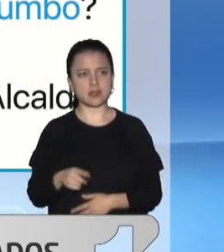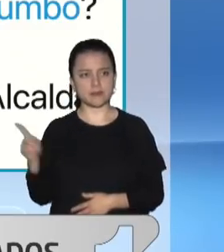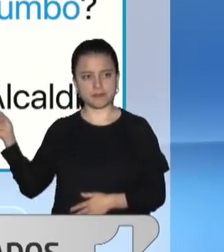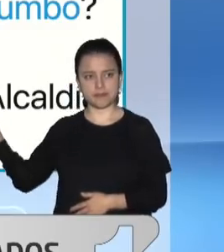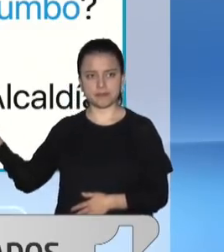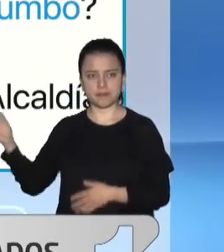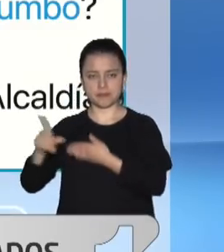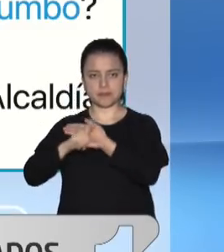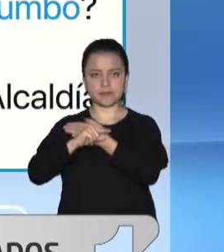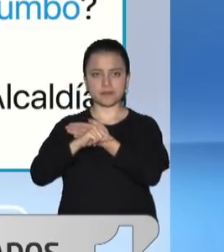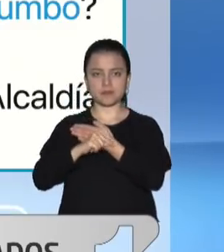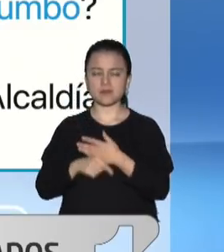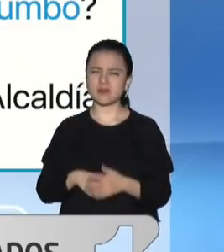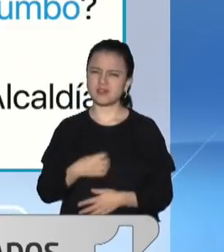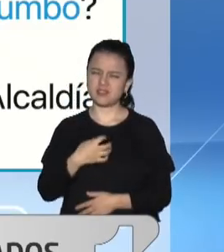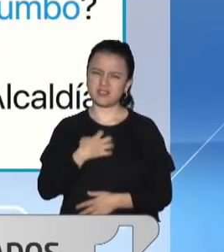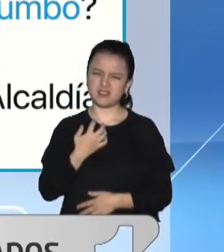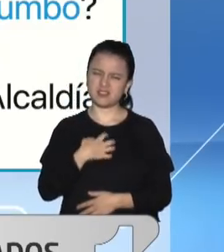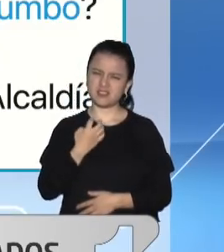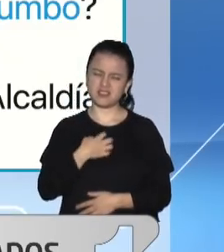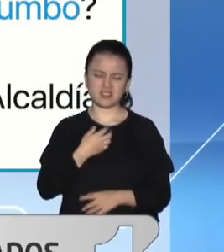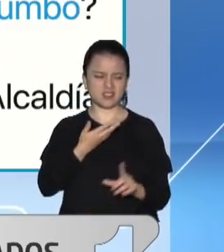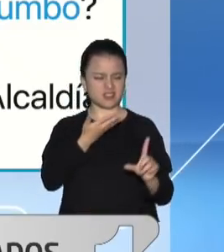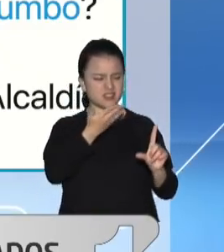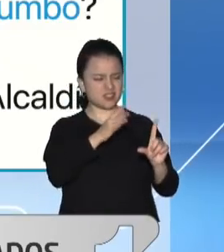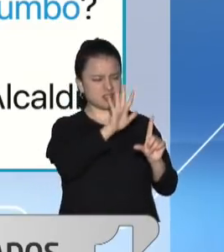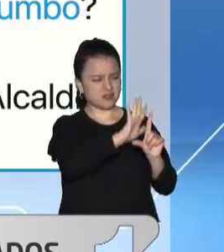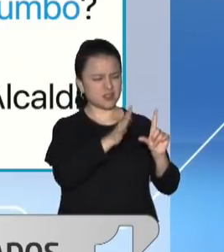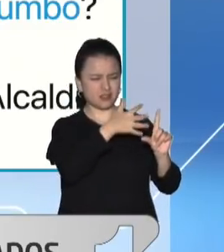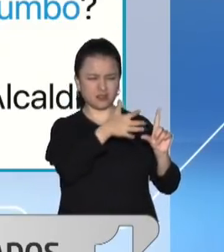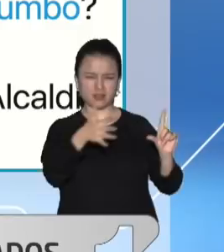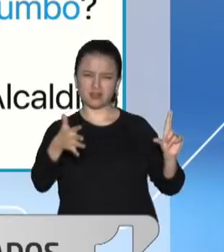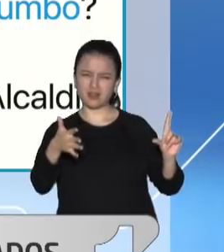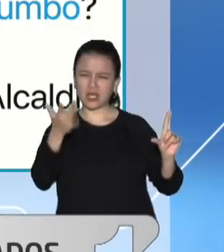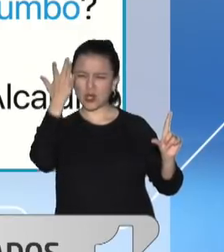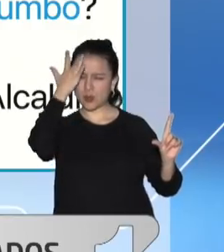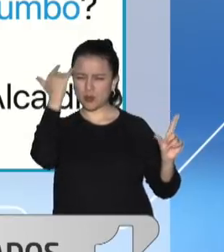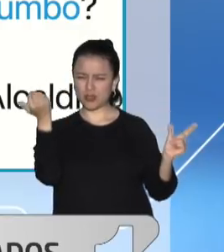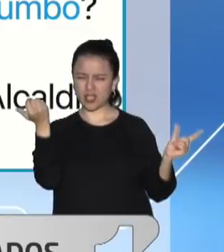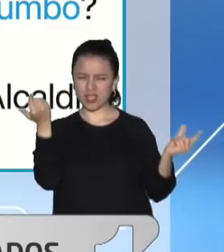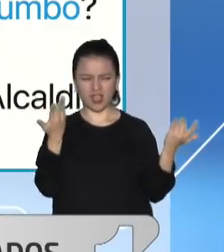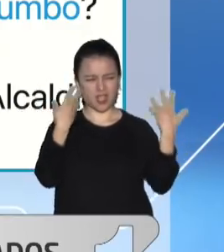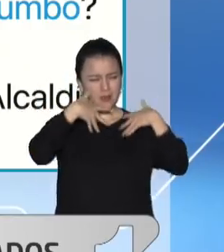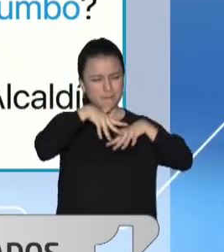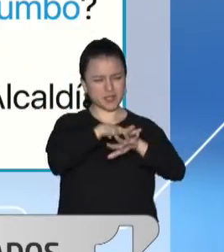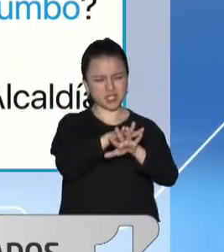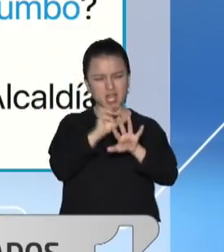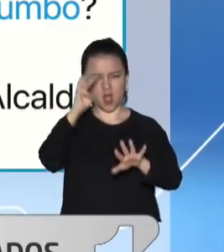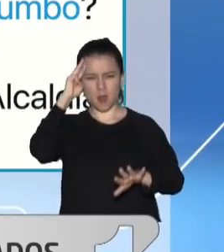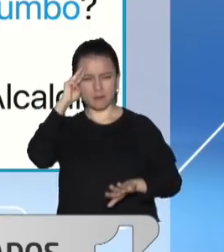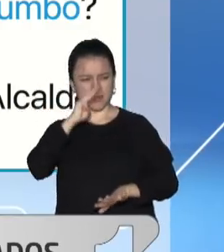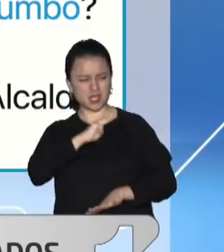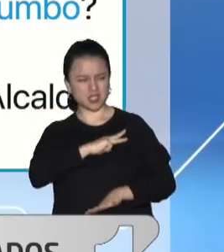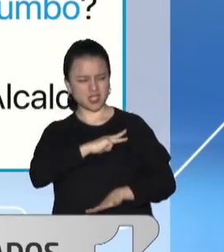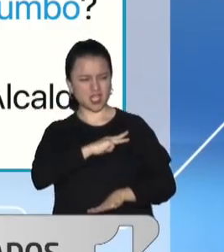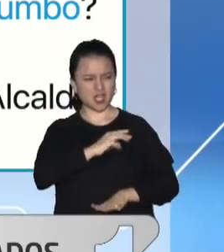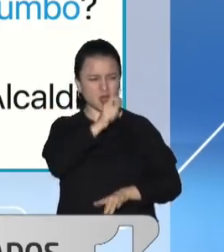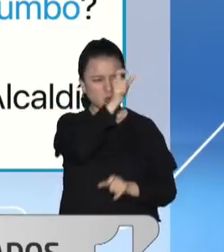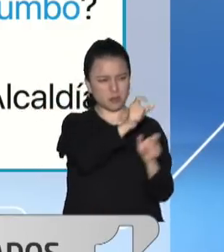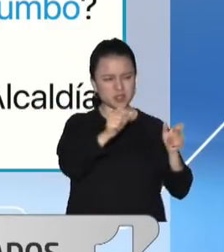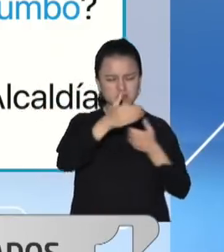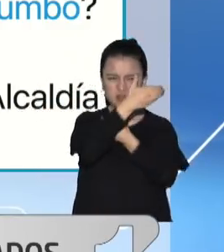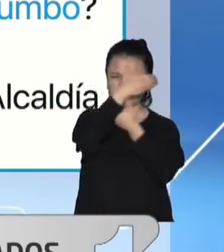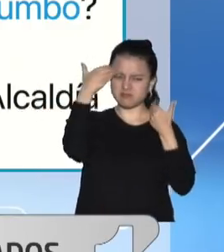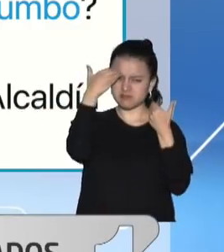pero mucha indignación al ver este video. ¿Por qué hay hombres armados al lado de miembros del Ejército de Colombia en Yumbo? ¿Por qué razón